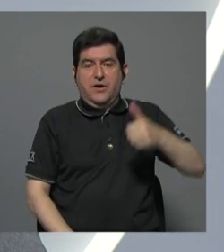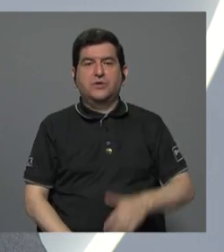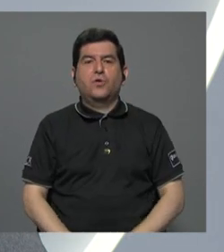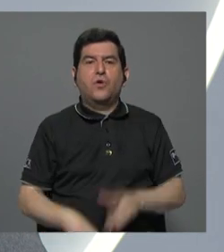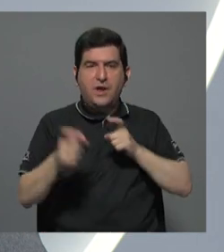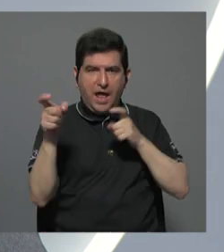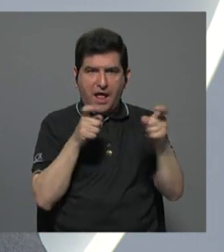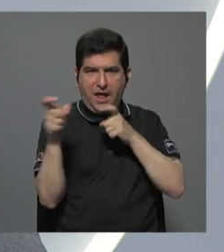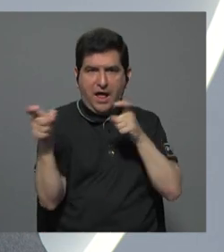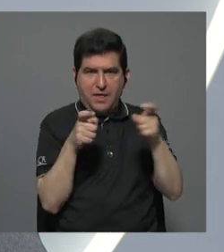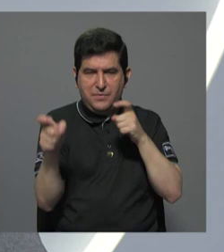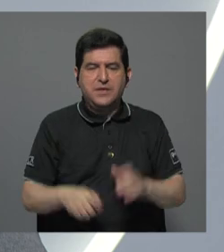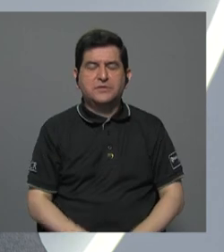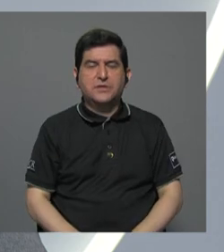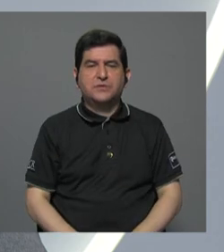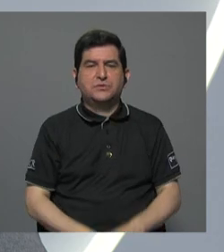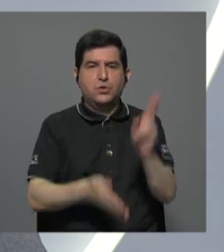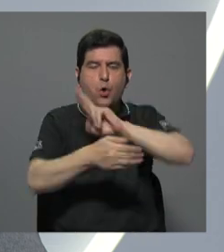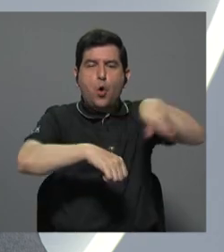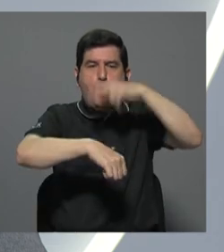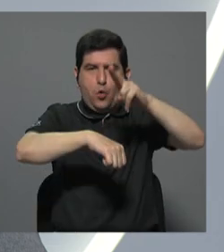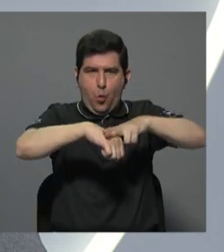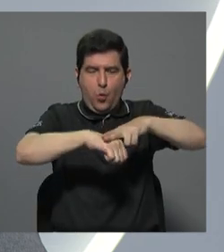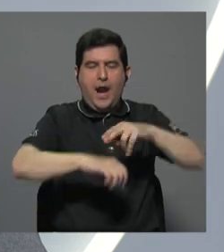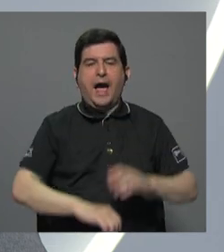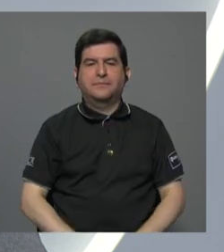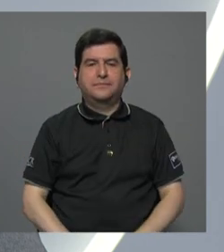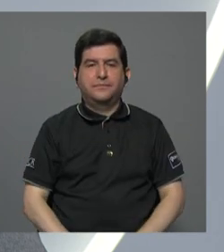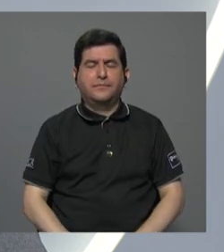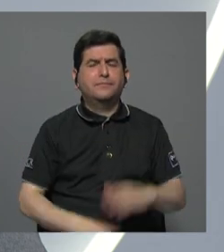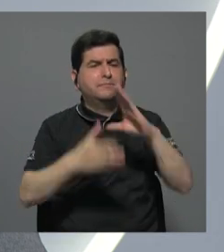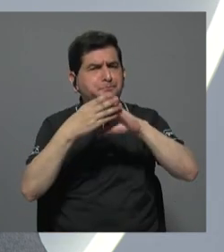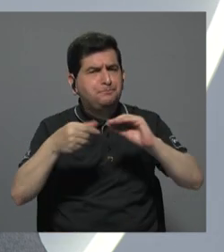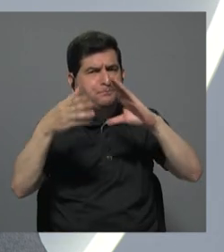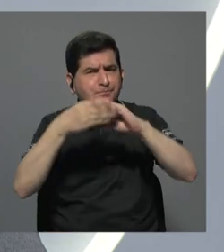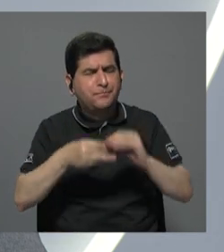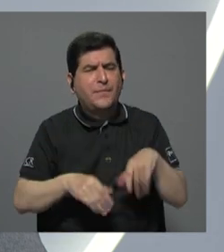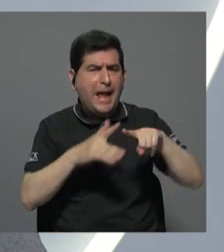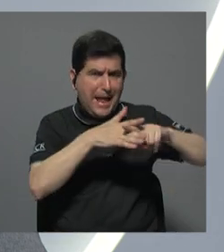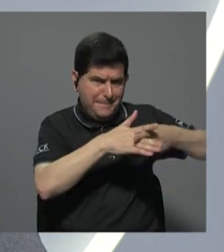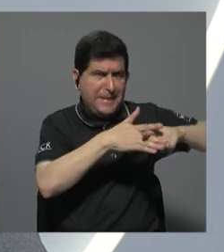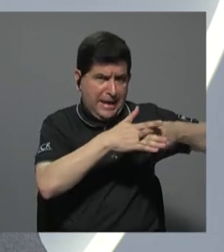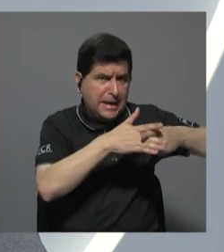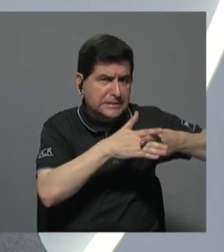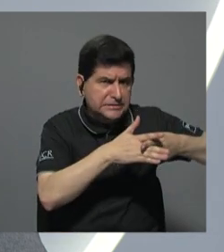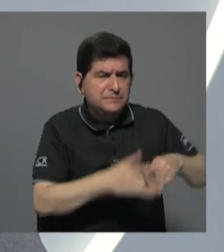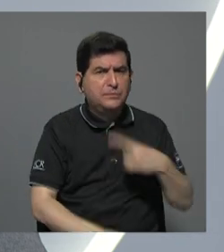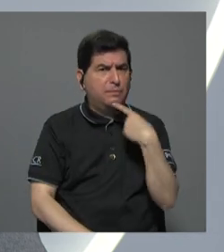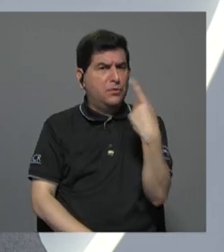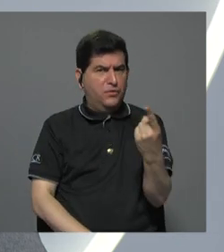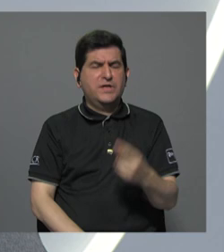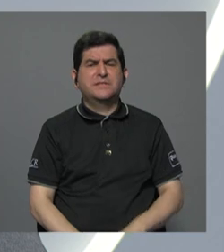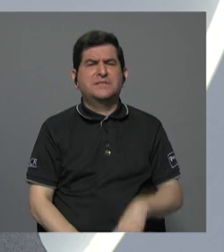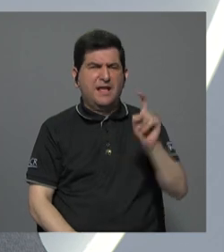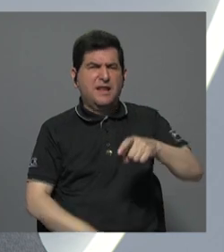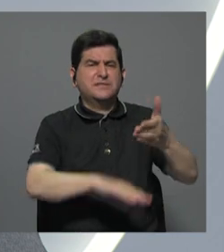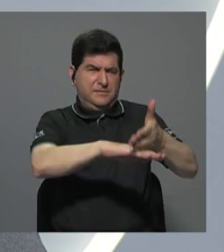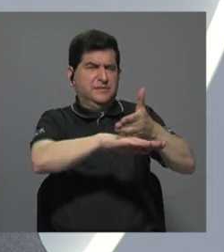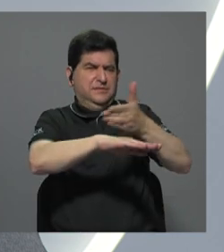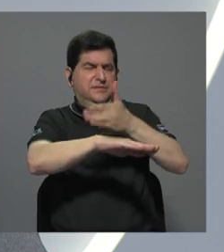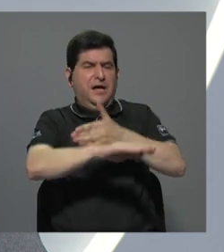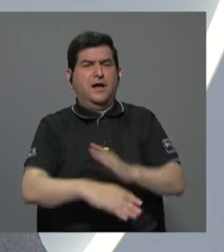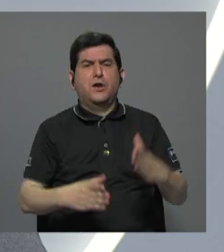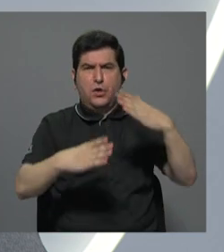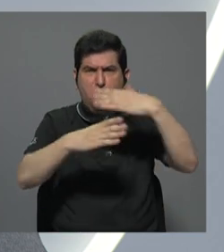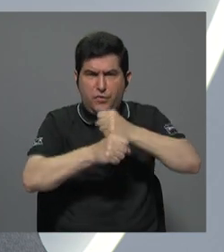administración de la universidad nacional ha hecho observaciones a este mecanismo habla de que se debe mejorar y lo